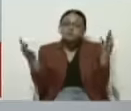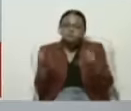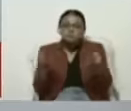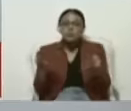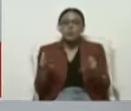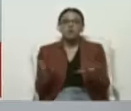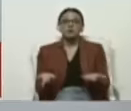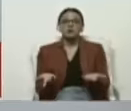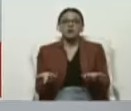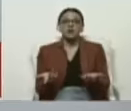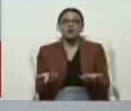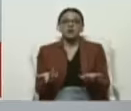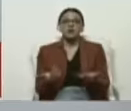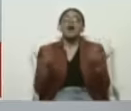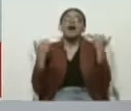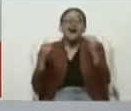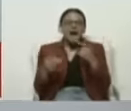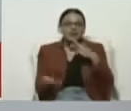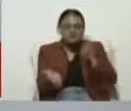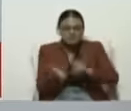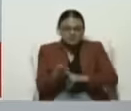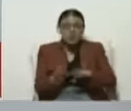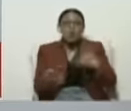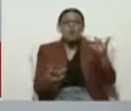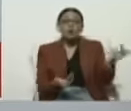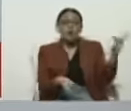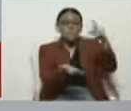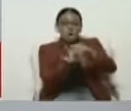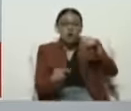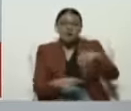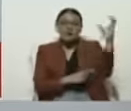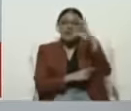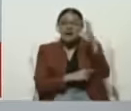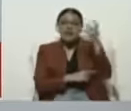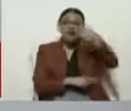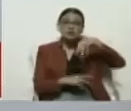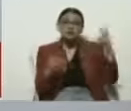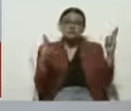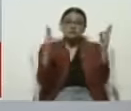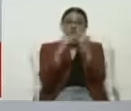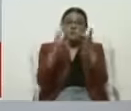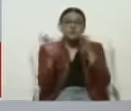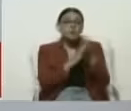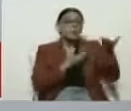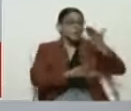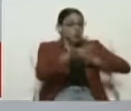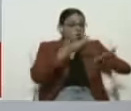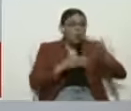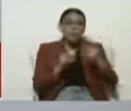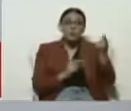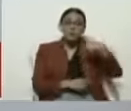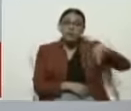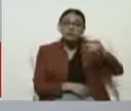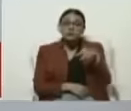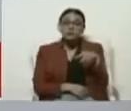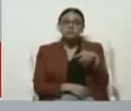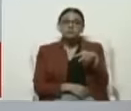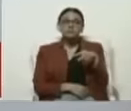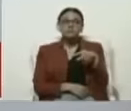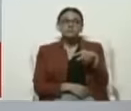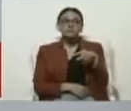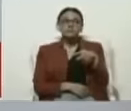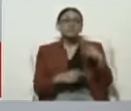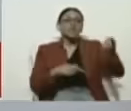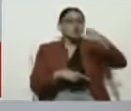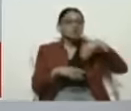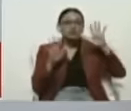él cuando venían a Caracas para los efectos del comunicado, y además de que estaban